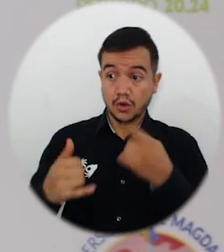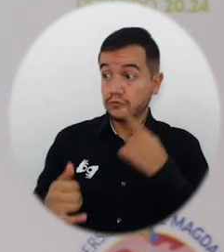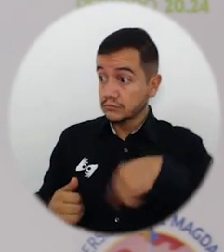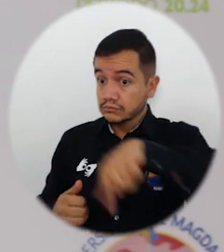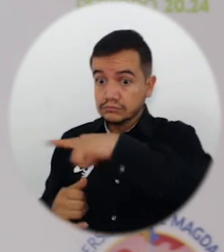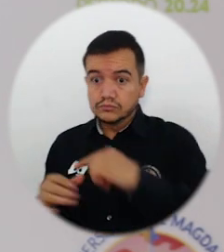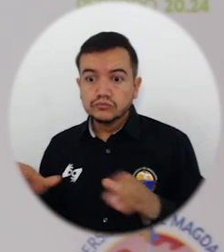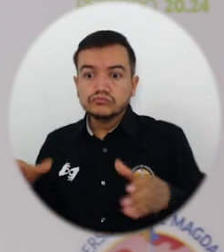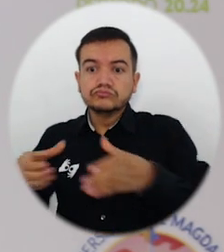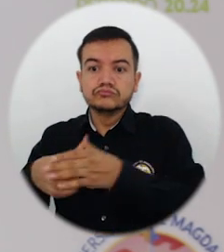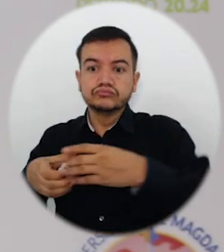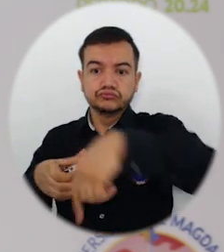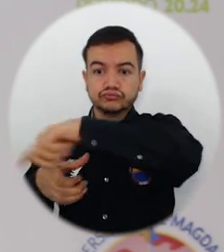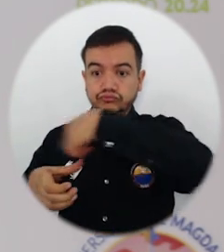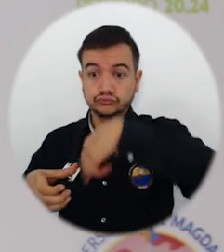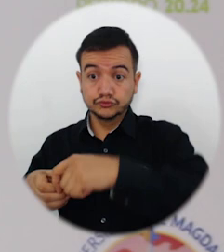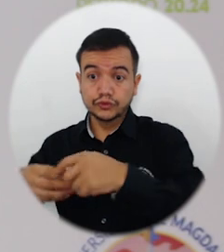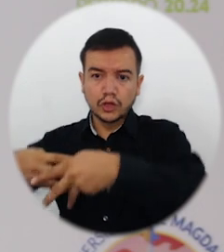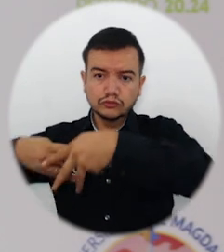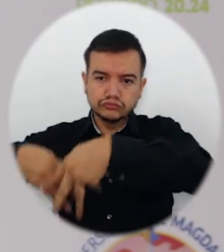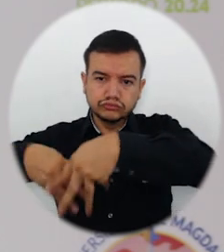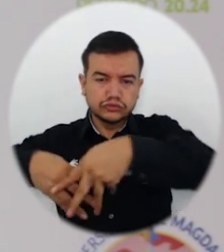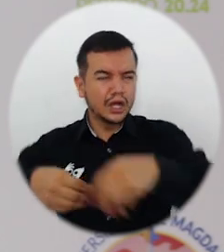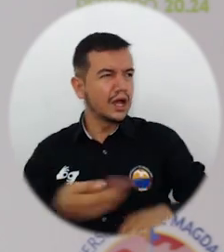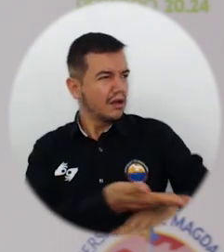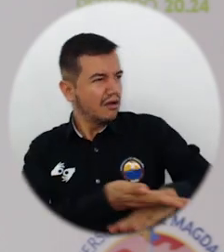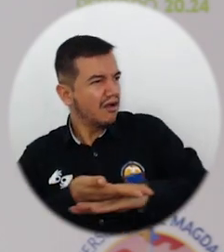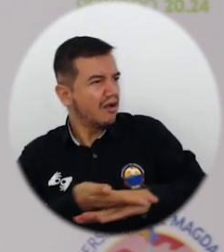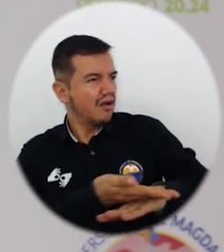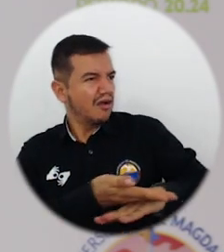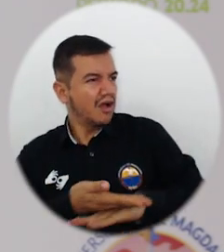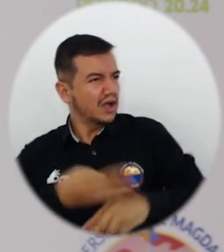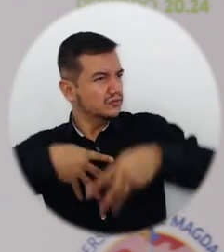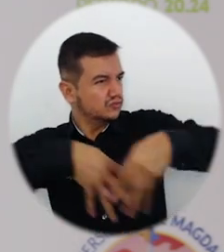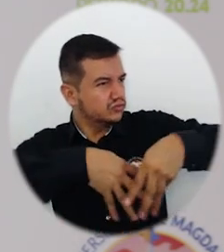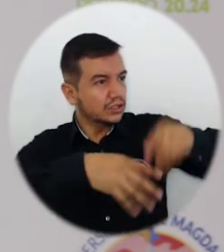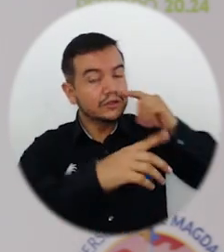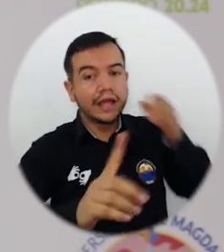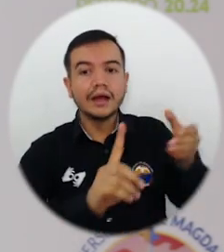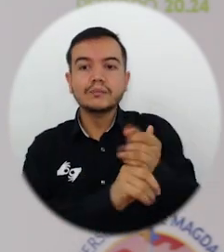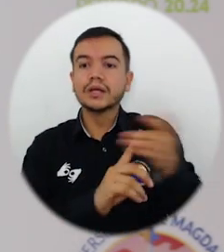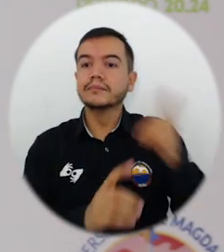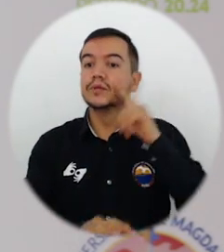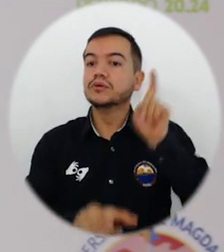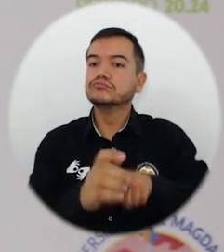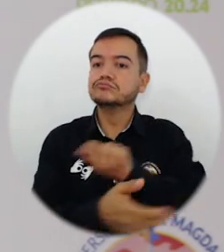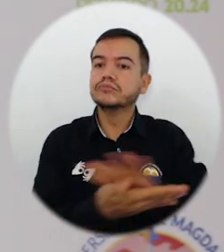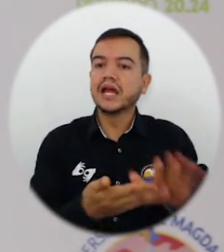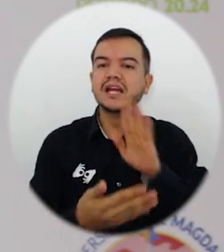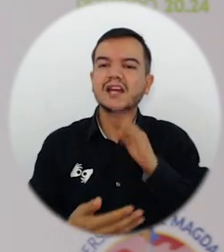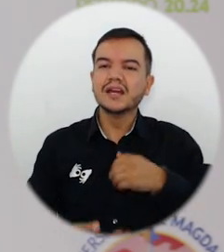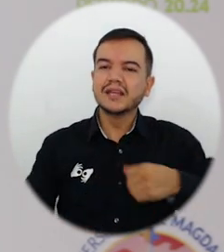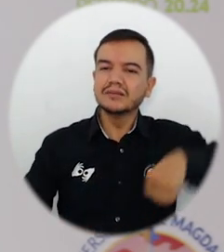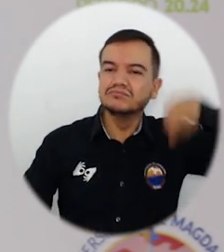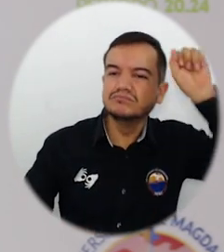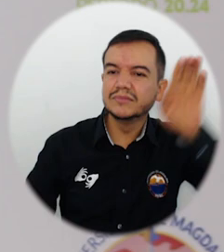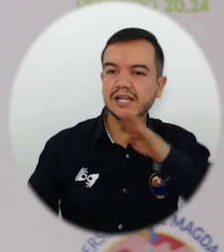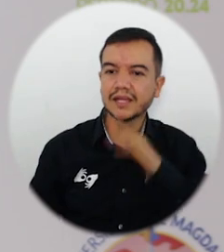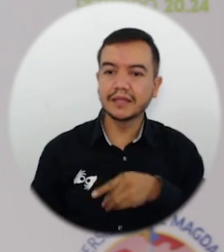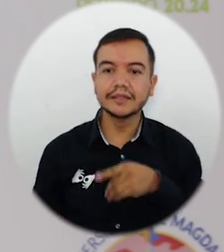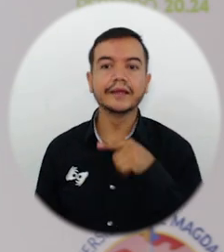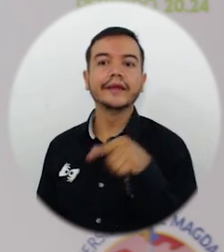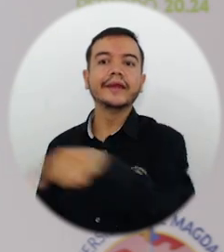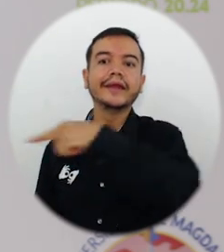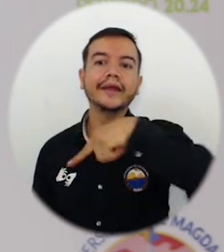gobierno asumiera ese compromiso total para el segundo semestre de este año y para el próximo año. No ha sido el logro de otros, quienes,